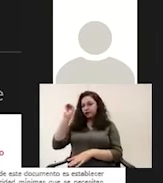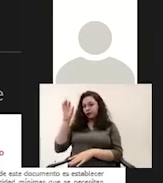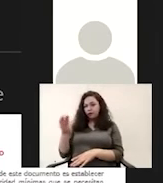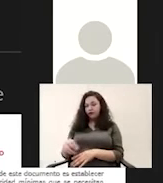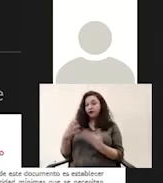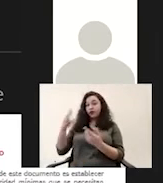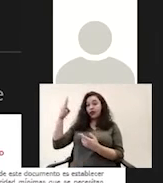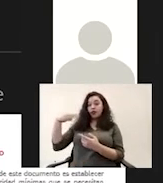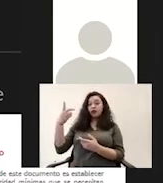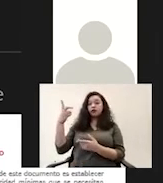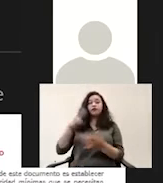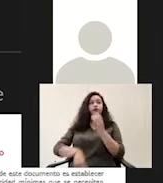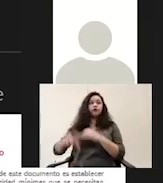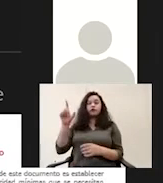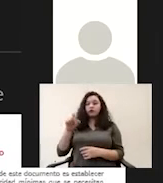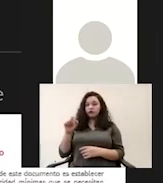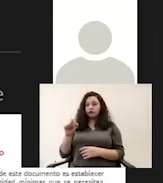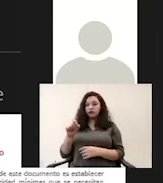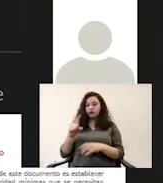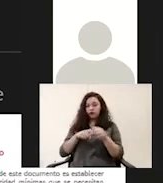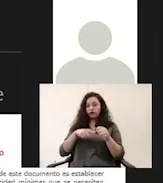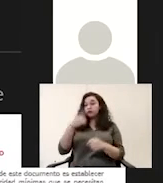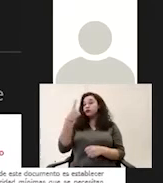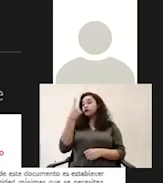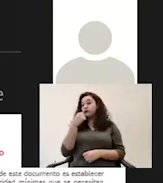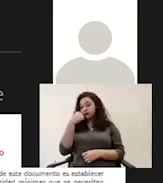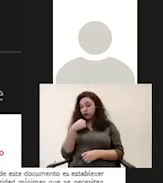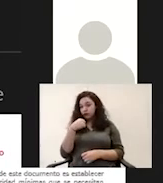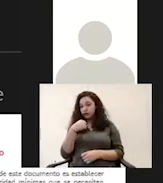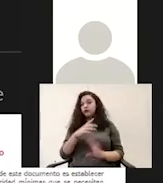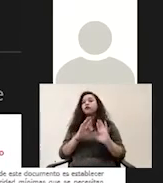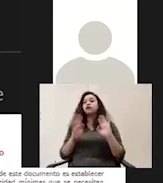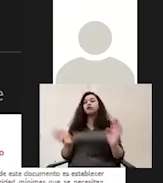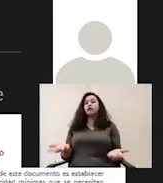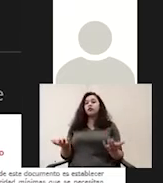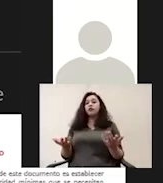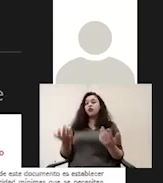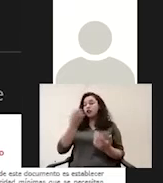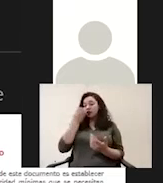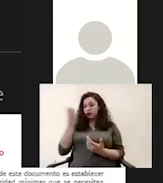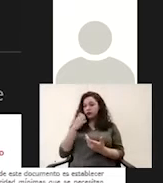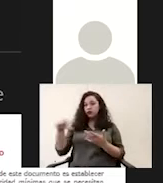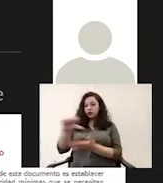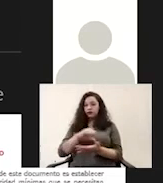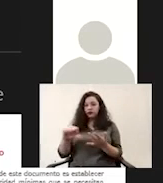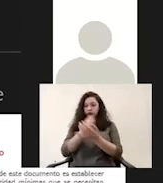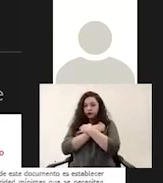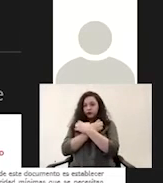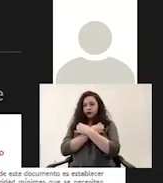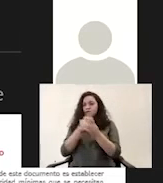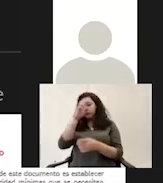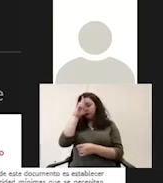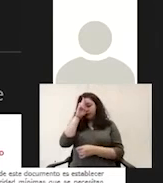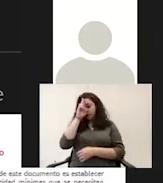del 2020 se encontraba en color rojo, por lo cual era prohibido abrir escuelas o centros educativos. Hoy